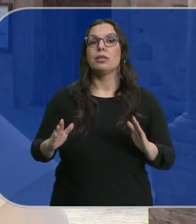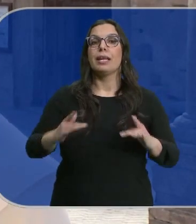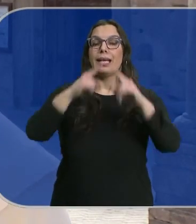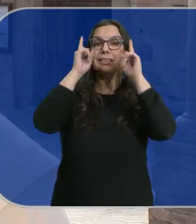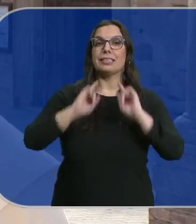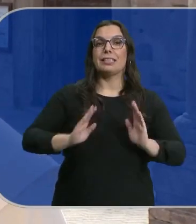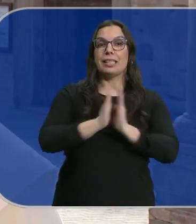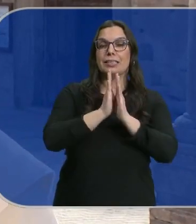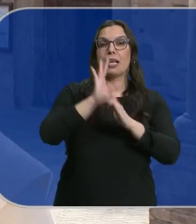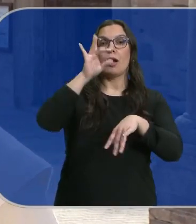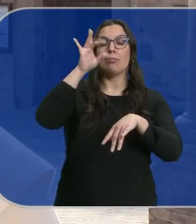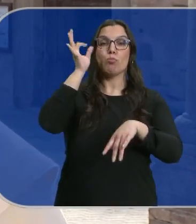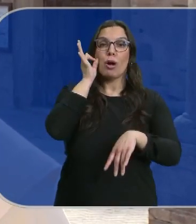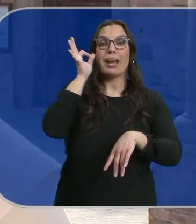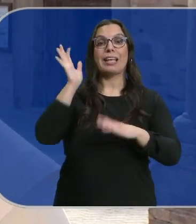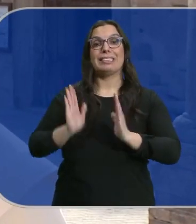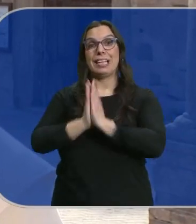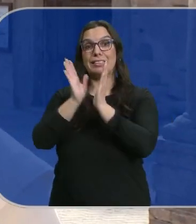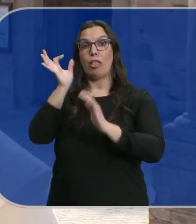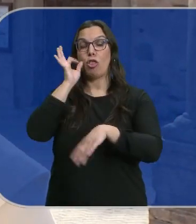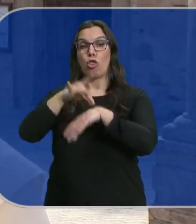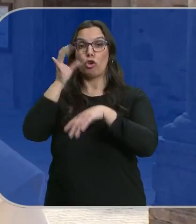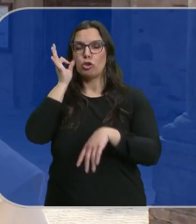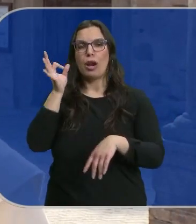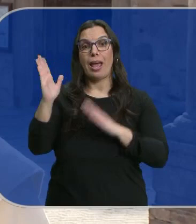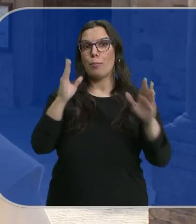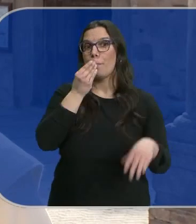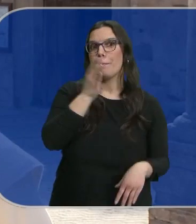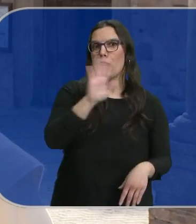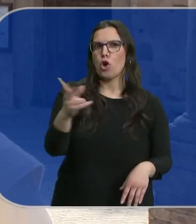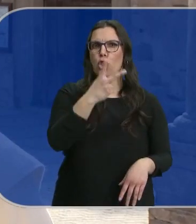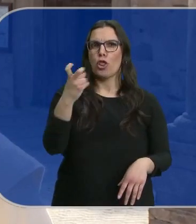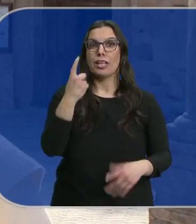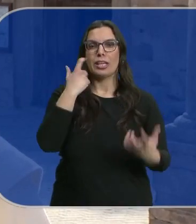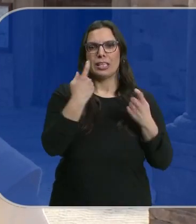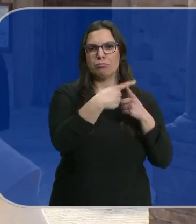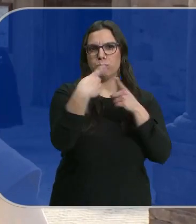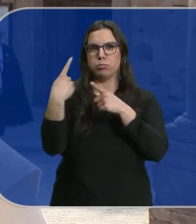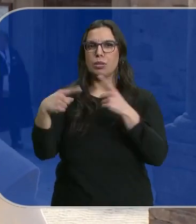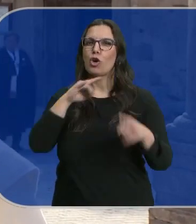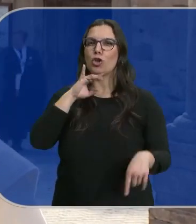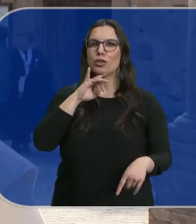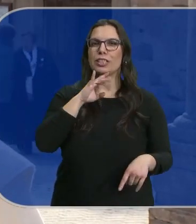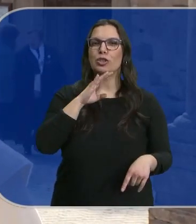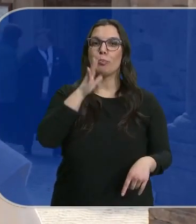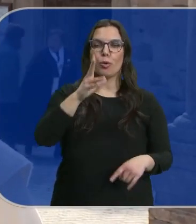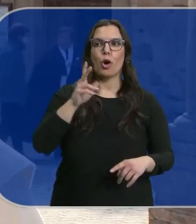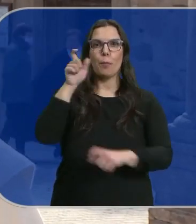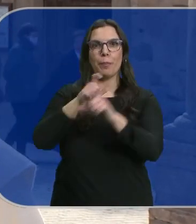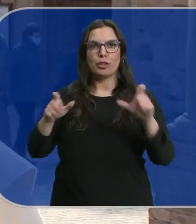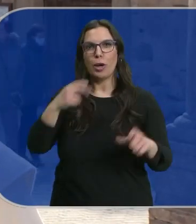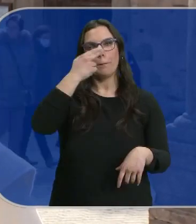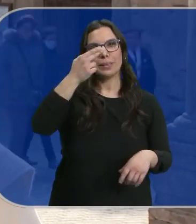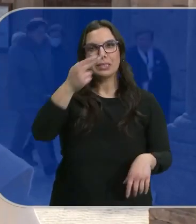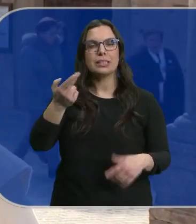Santa Doctora, está en el mejor momento, más de 200 piezas artísticas, y la satisfacción es grande por la respuesta de